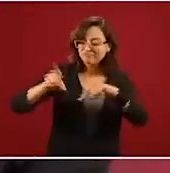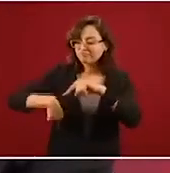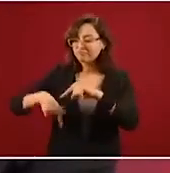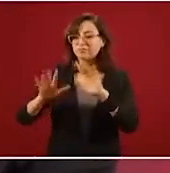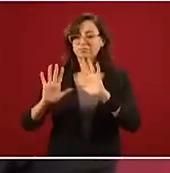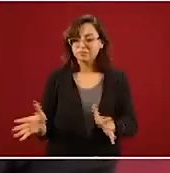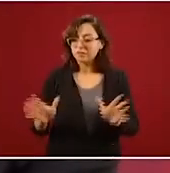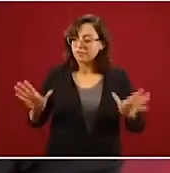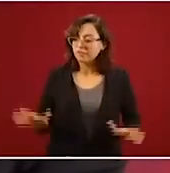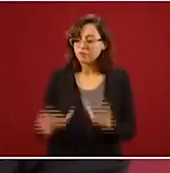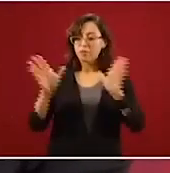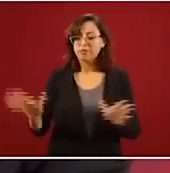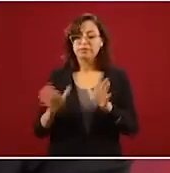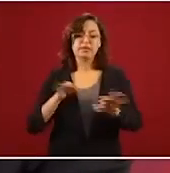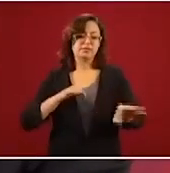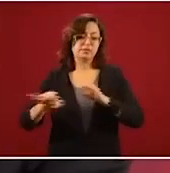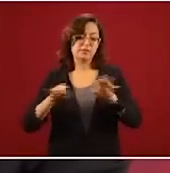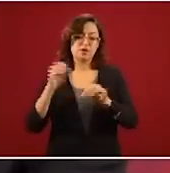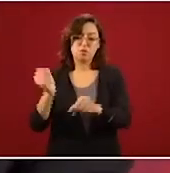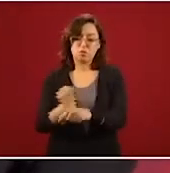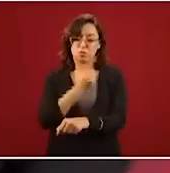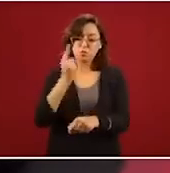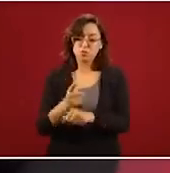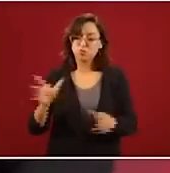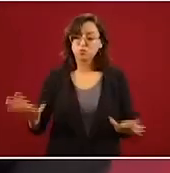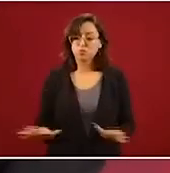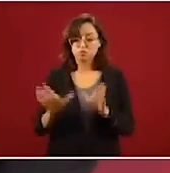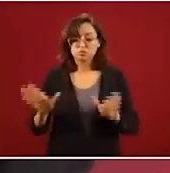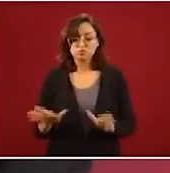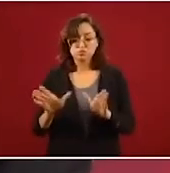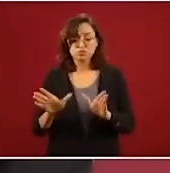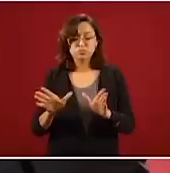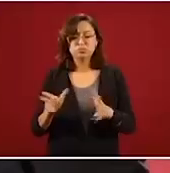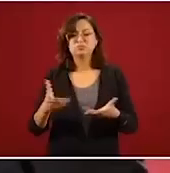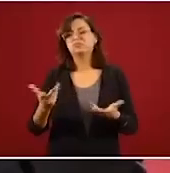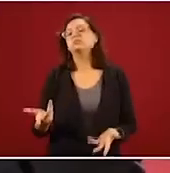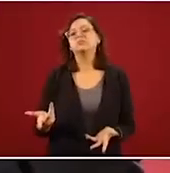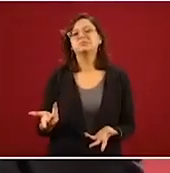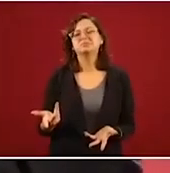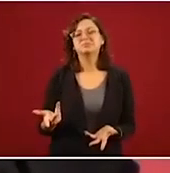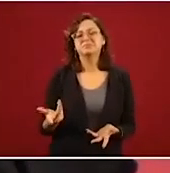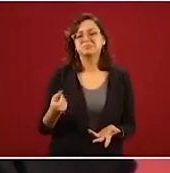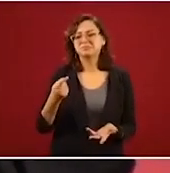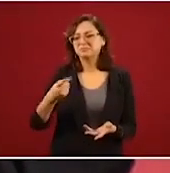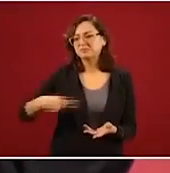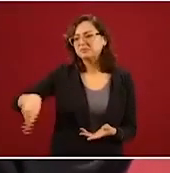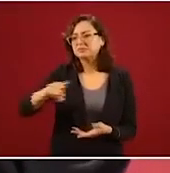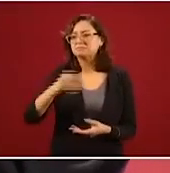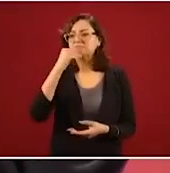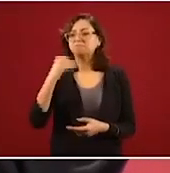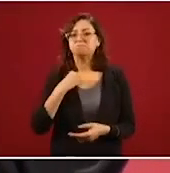de trabajo en nuestro país, para que no tengan que irse a buscar la